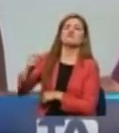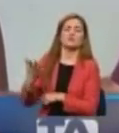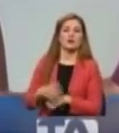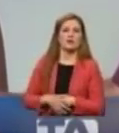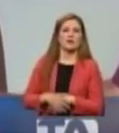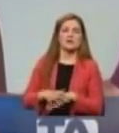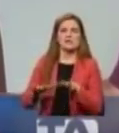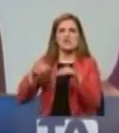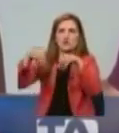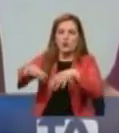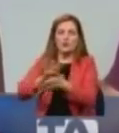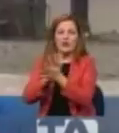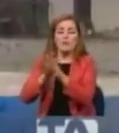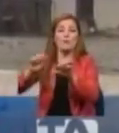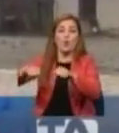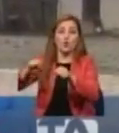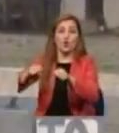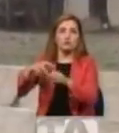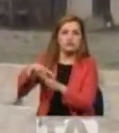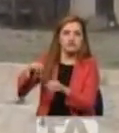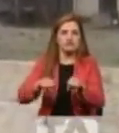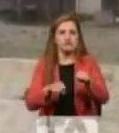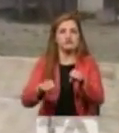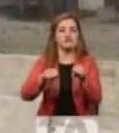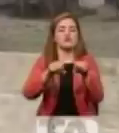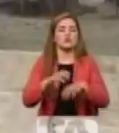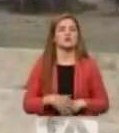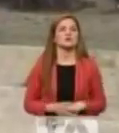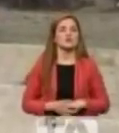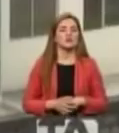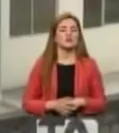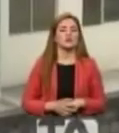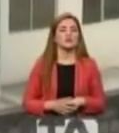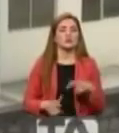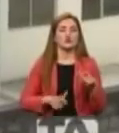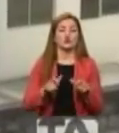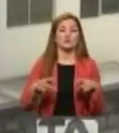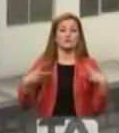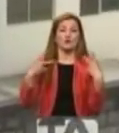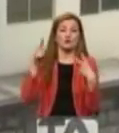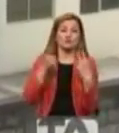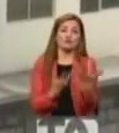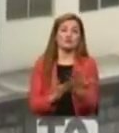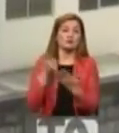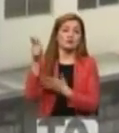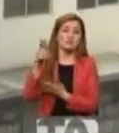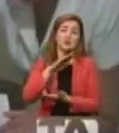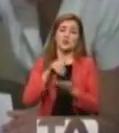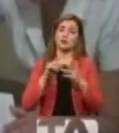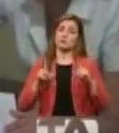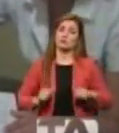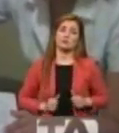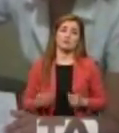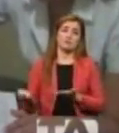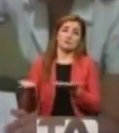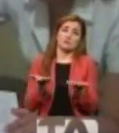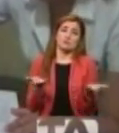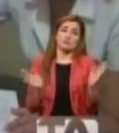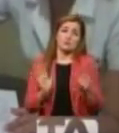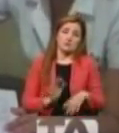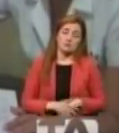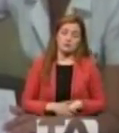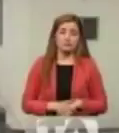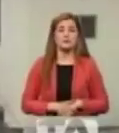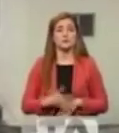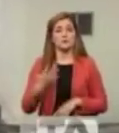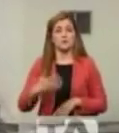está seco, me vine en una moto, ¿no? Quienes habitan en San Francisco de Lónsole esperan la entrega del centro de salud, al cual ya